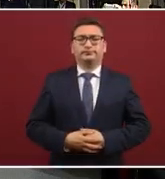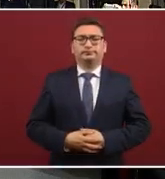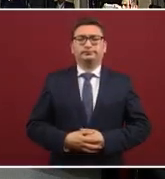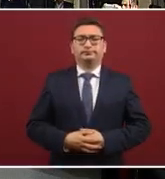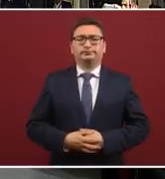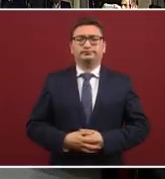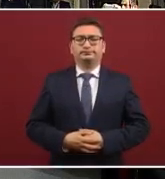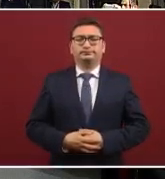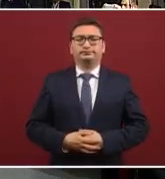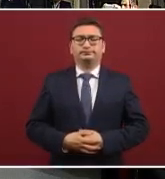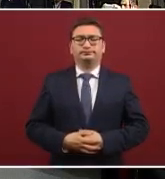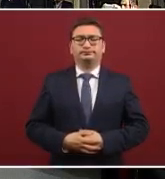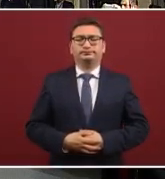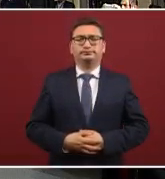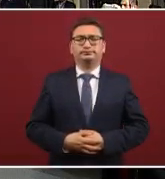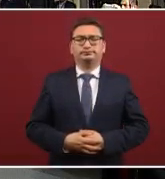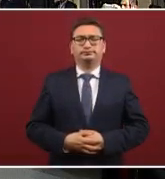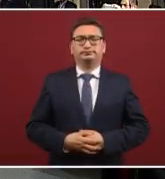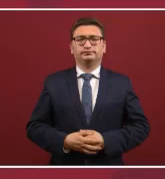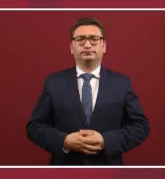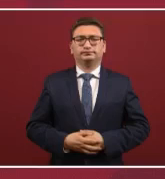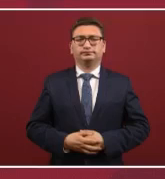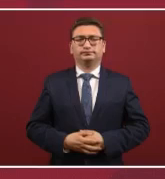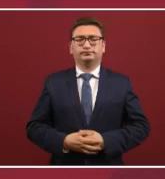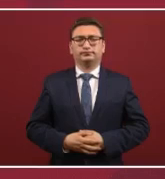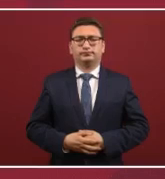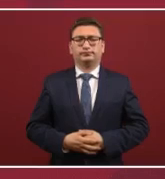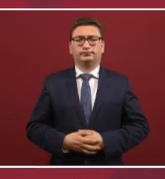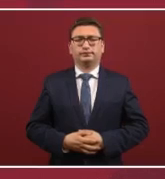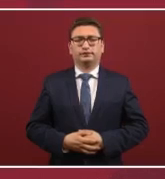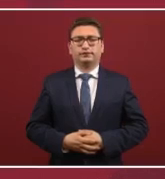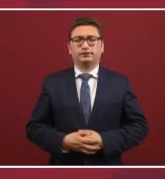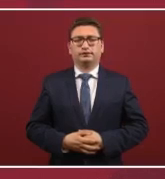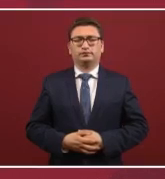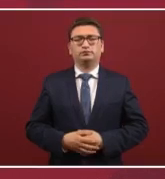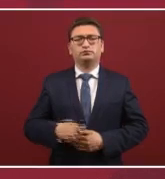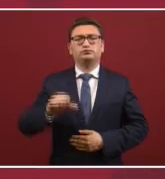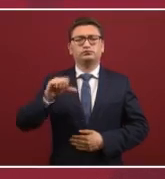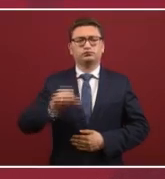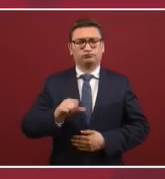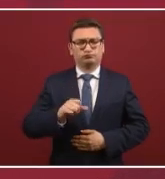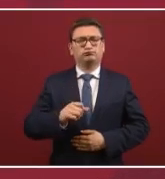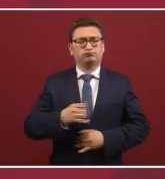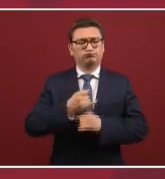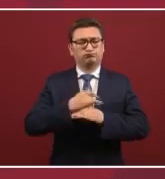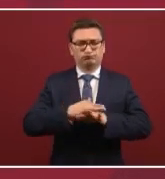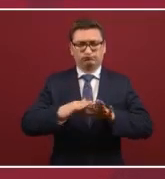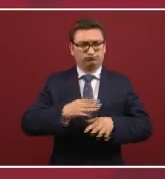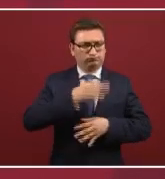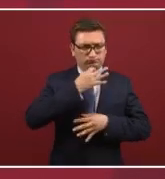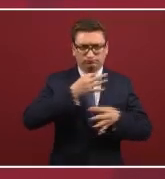a informar de algo muy importante.